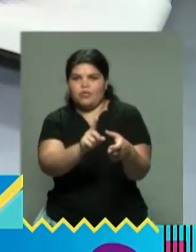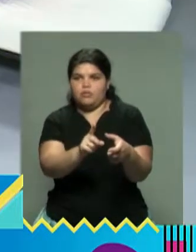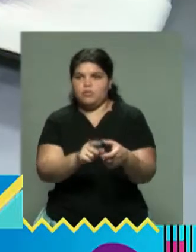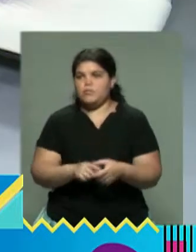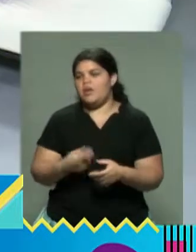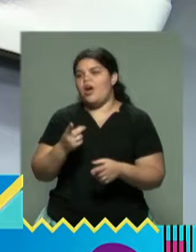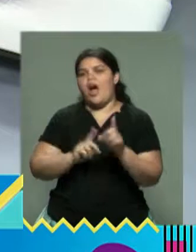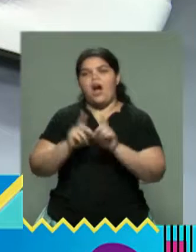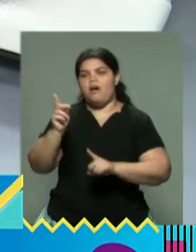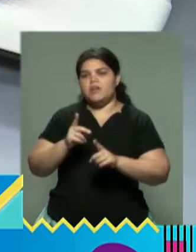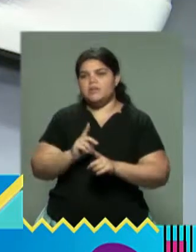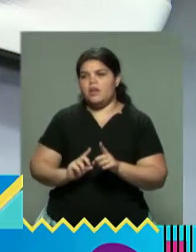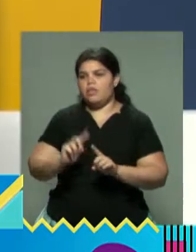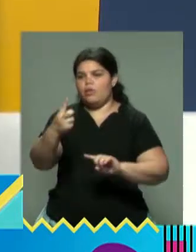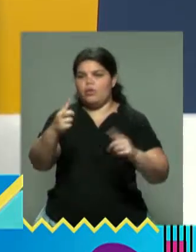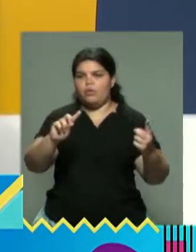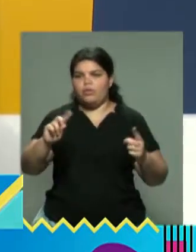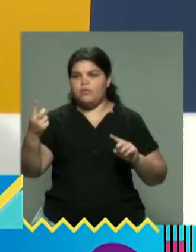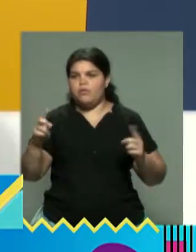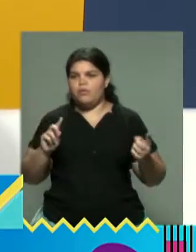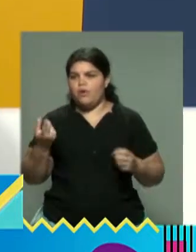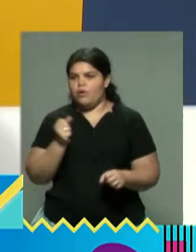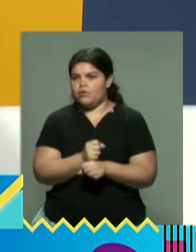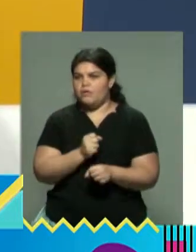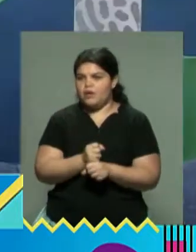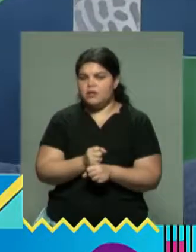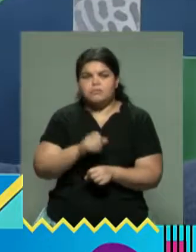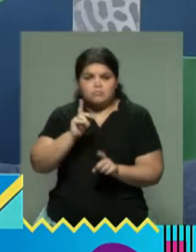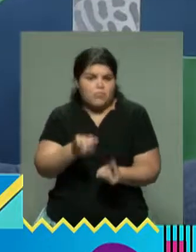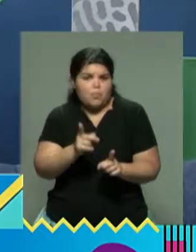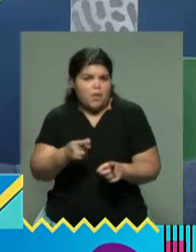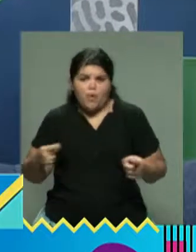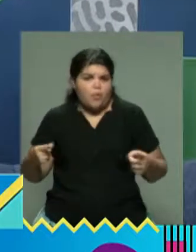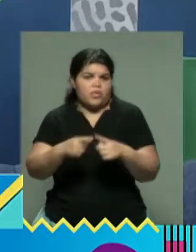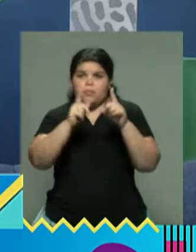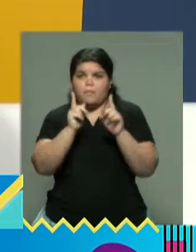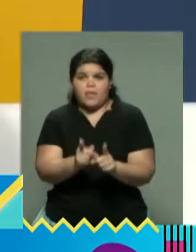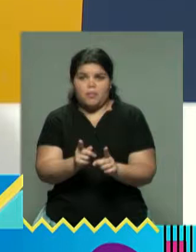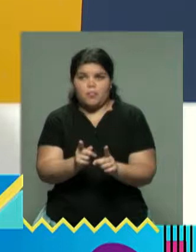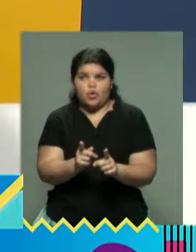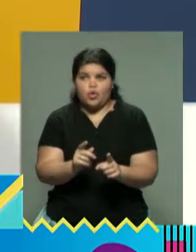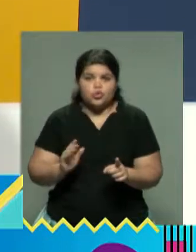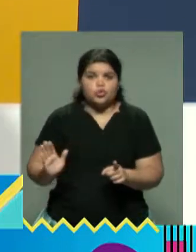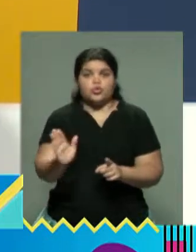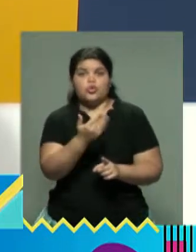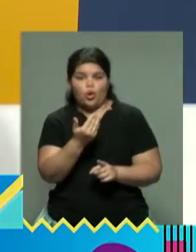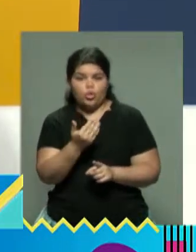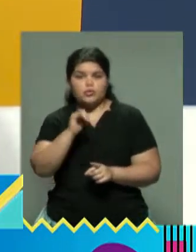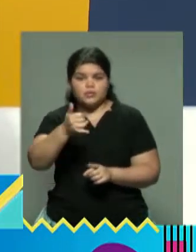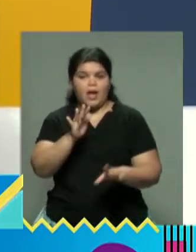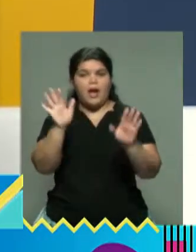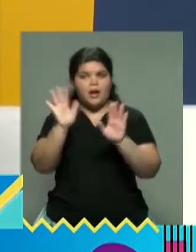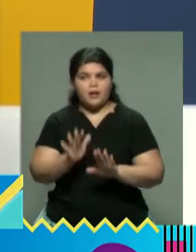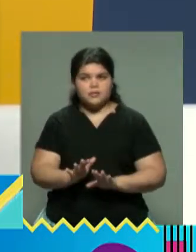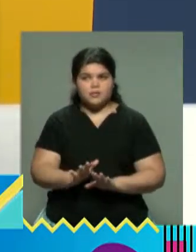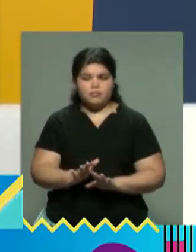separados, cada uno busca... Sí, pero yo creo que el fin es el mismo. O sea, y si lo hacen todos, lo están haciendo de una manera que yo, desde